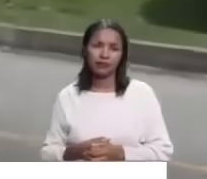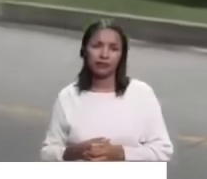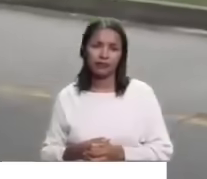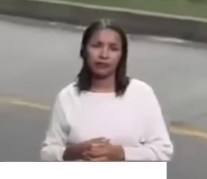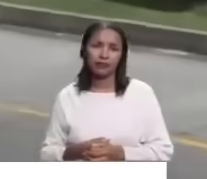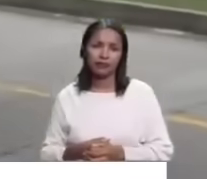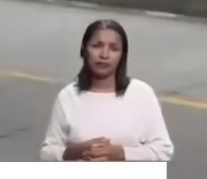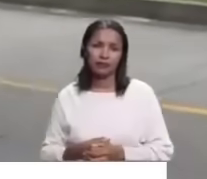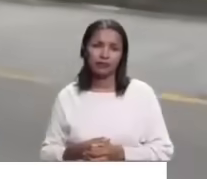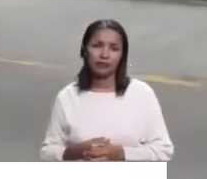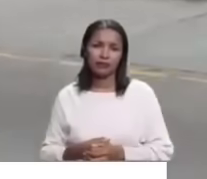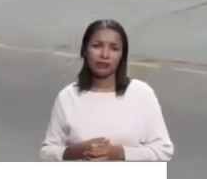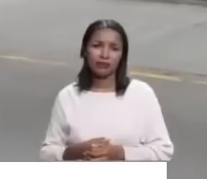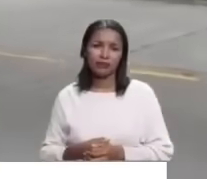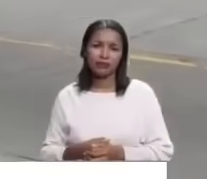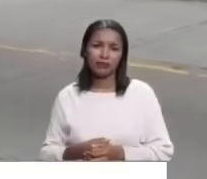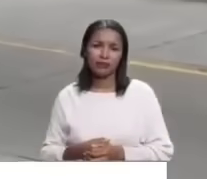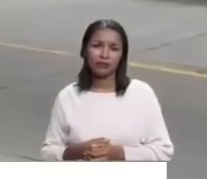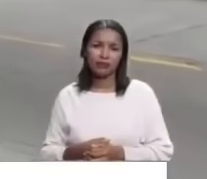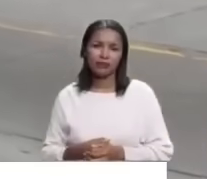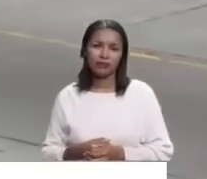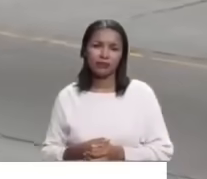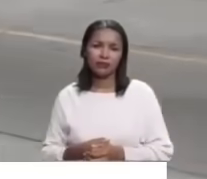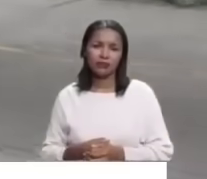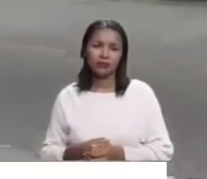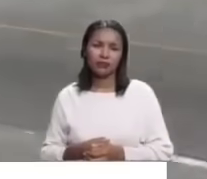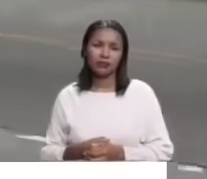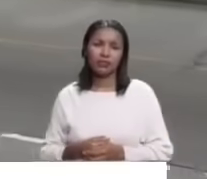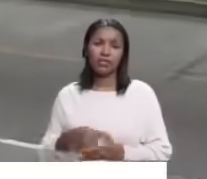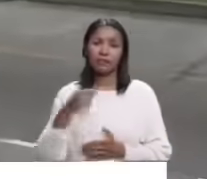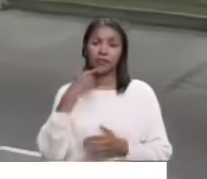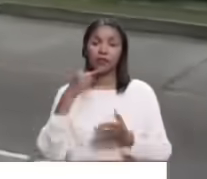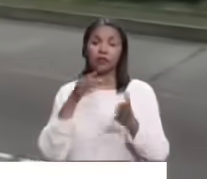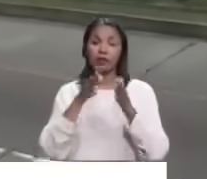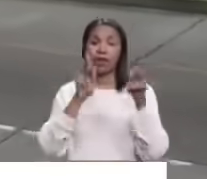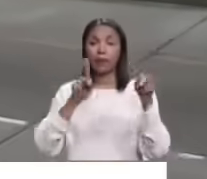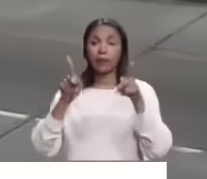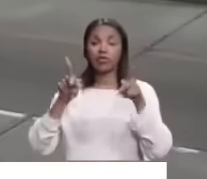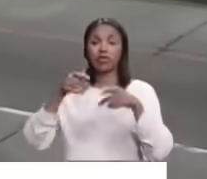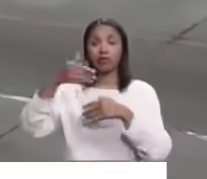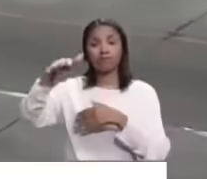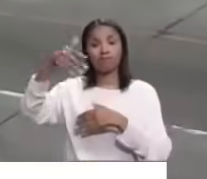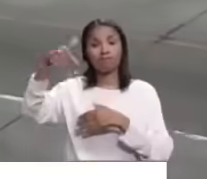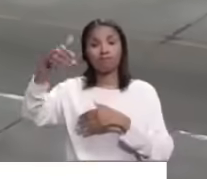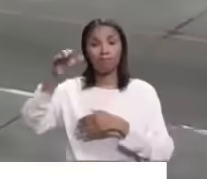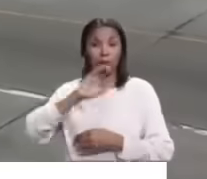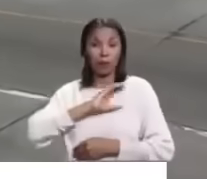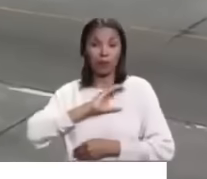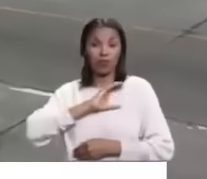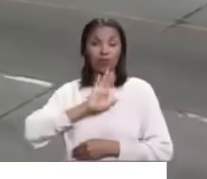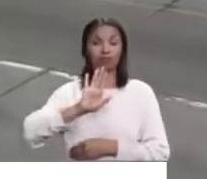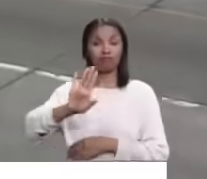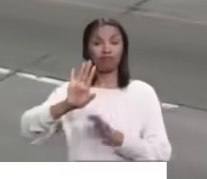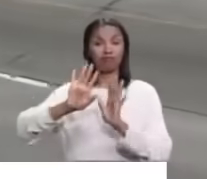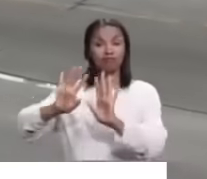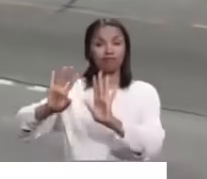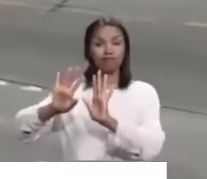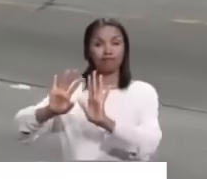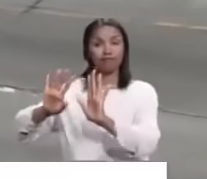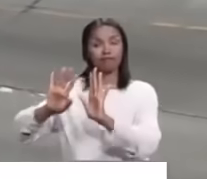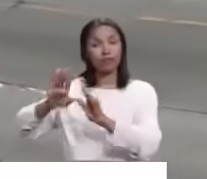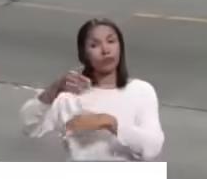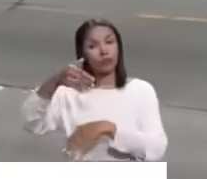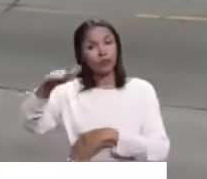un oficial que les está diciendo a todos, por favor, muévanse, háganse hacia atrás, lo está